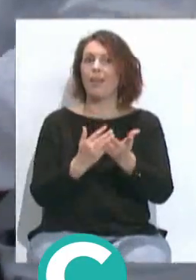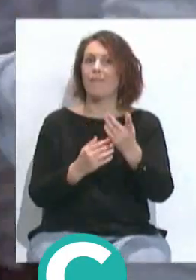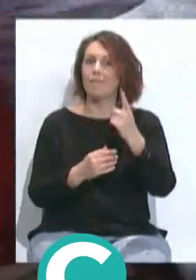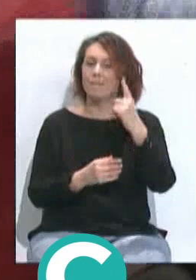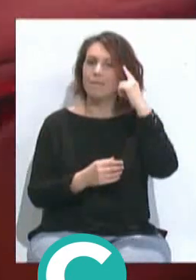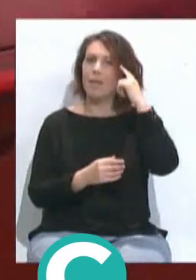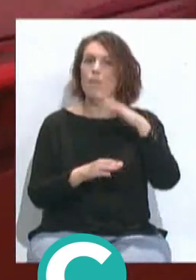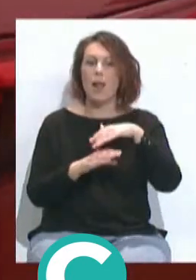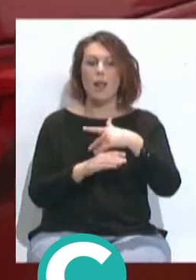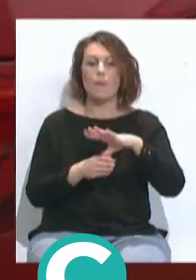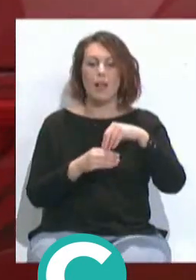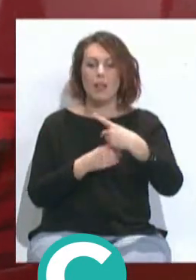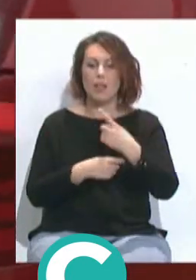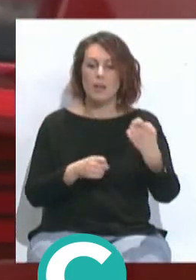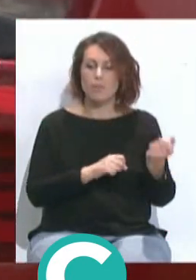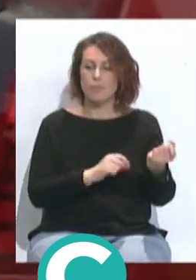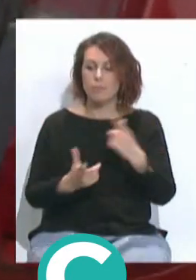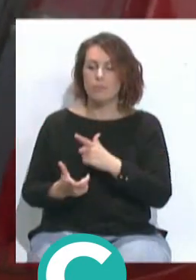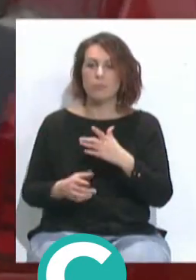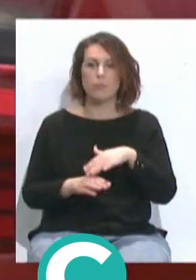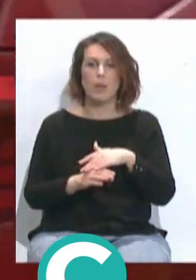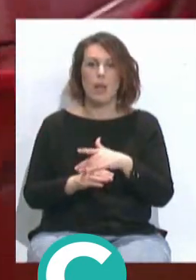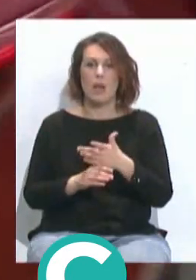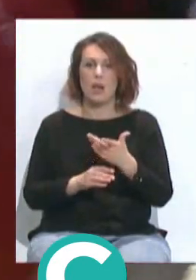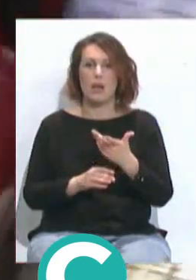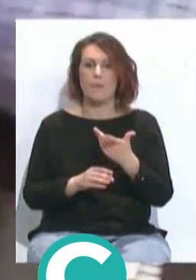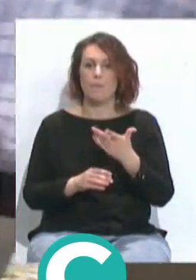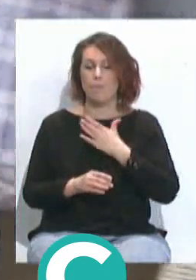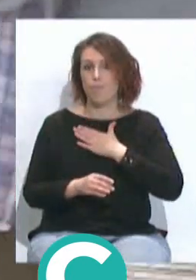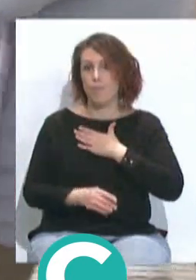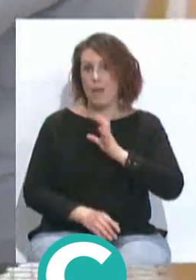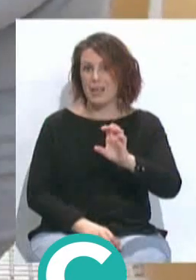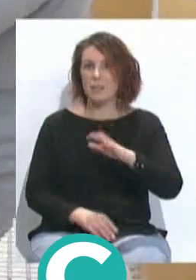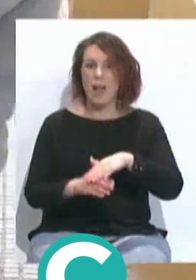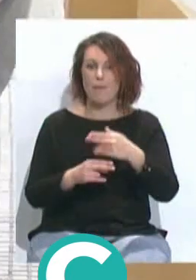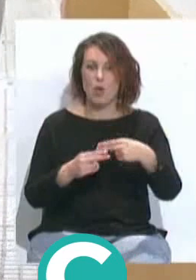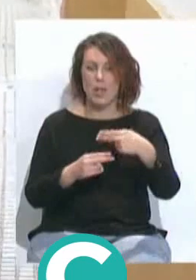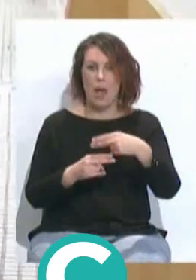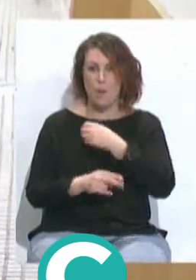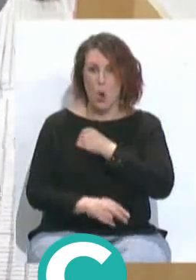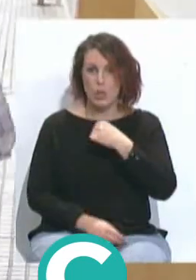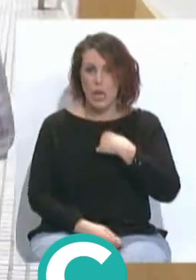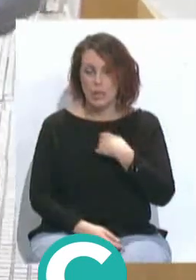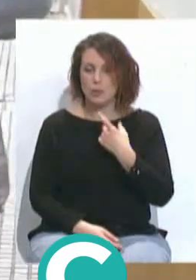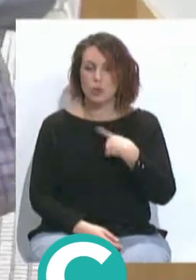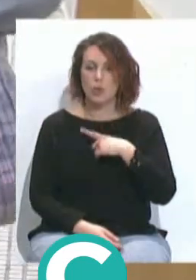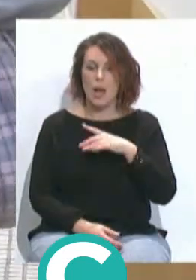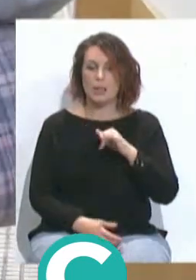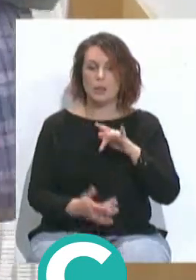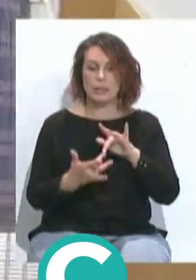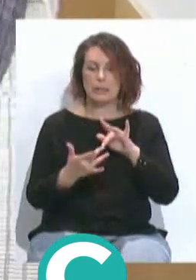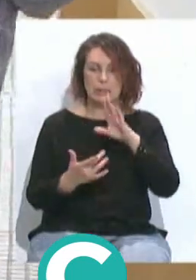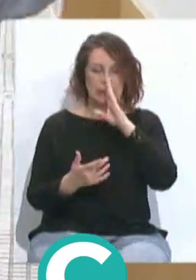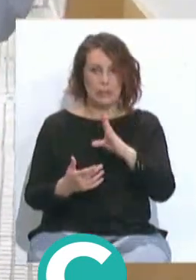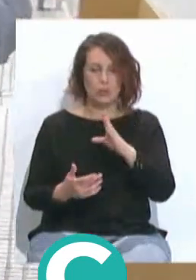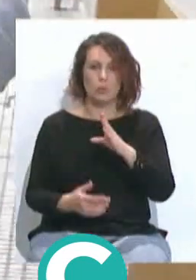materiales necesarios para mi país para la frontera de Polonia donde tenemos contacto directo